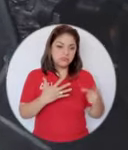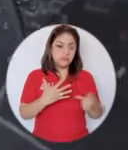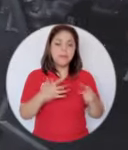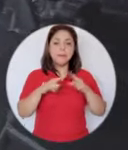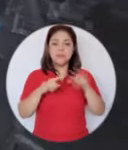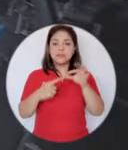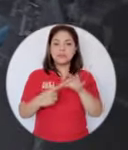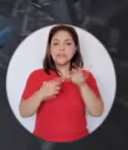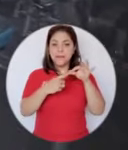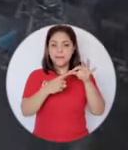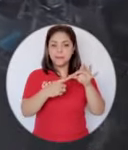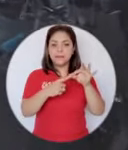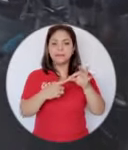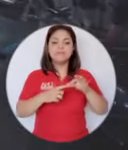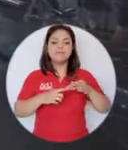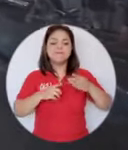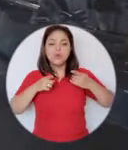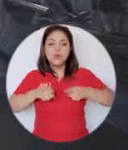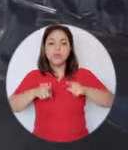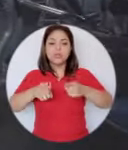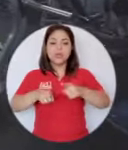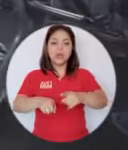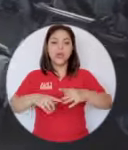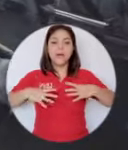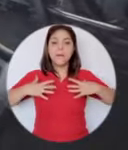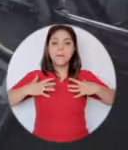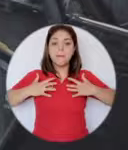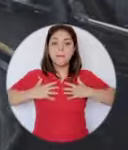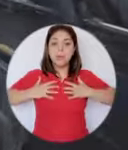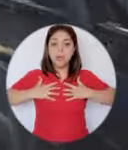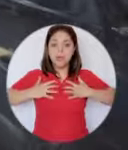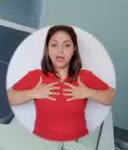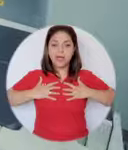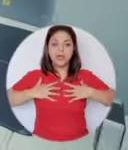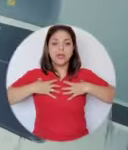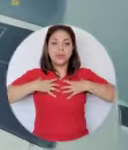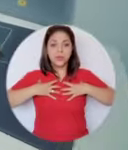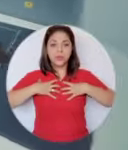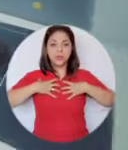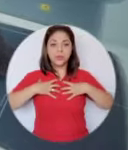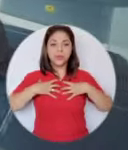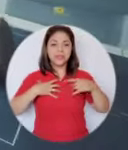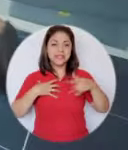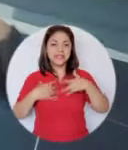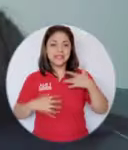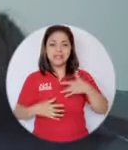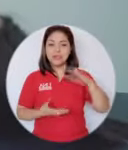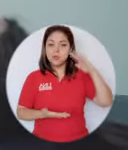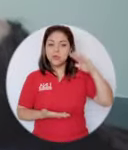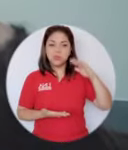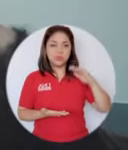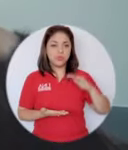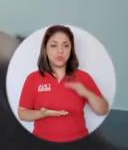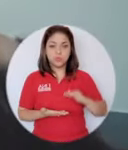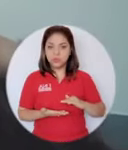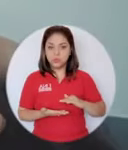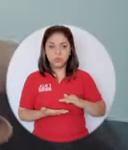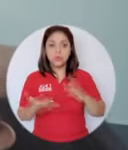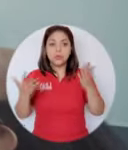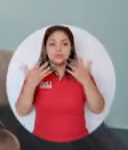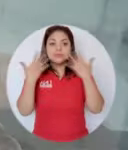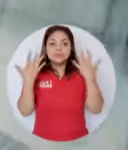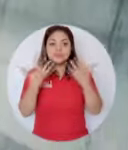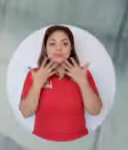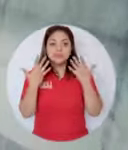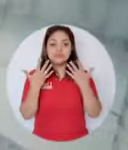entre otras, pero principalmente son secuelas pulmonares, aquellos pacientes donde su ventilación pulmonar se ve disminuida,